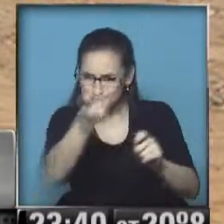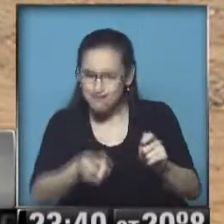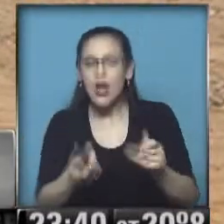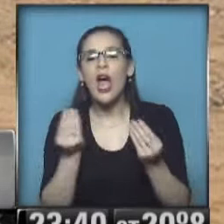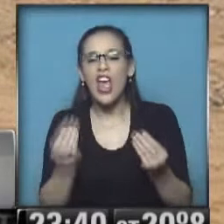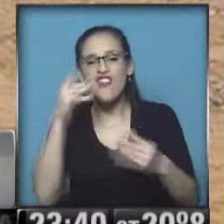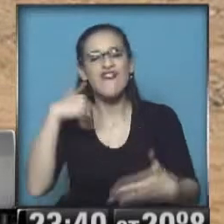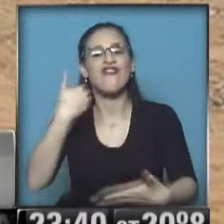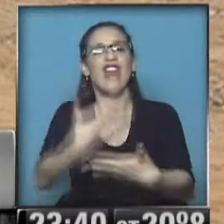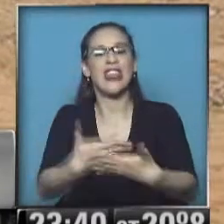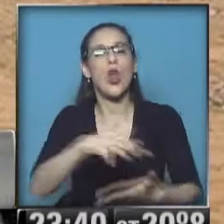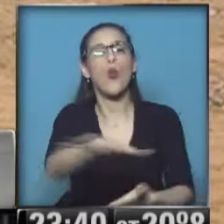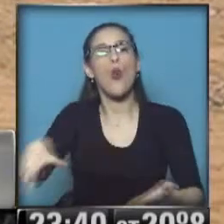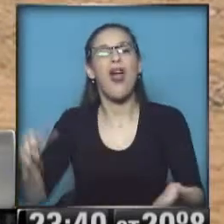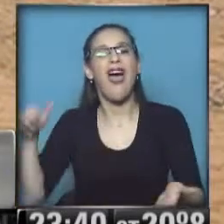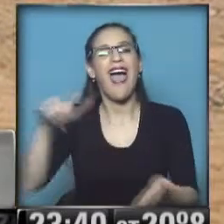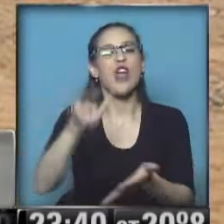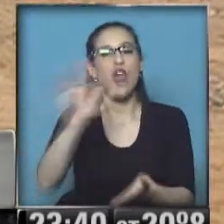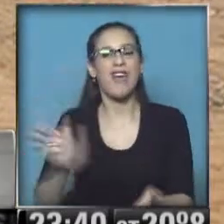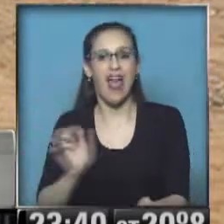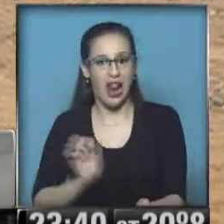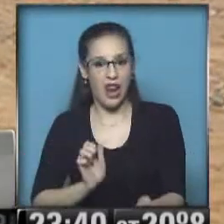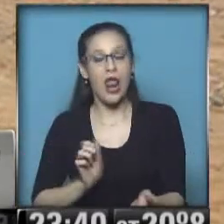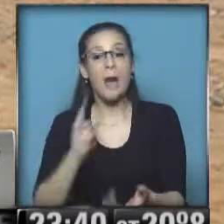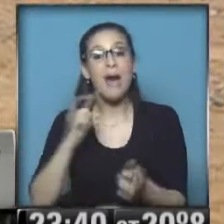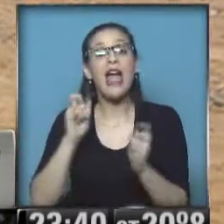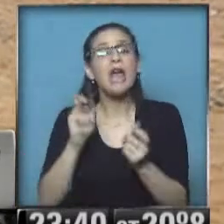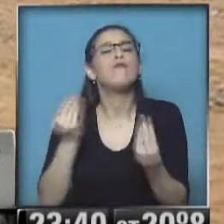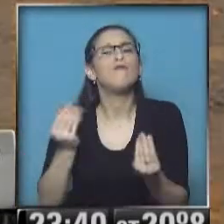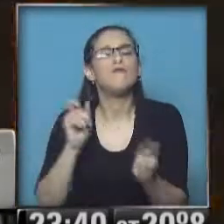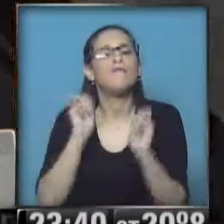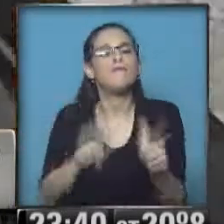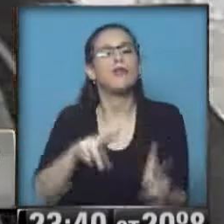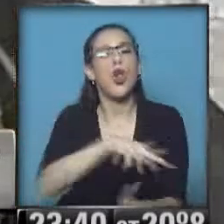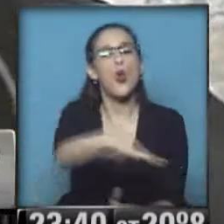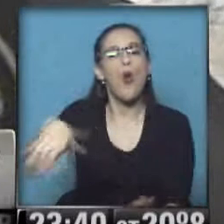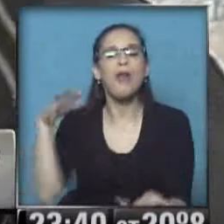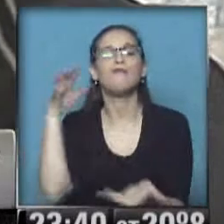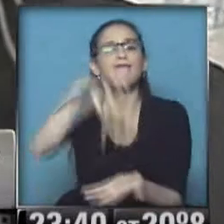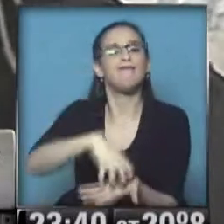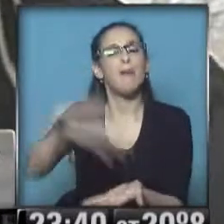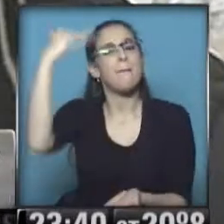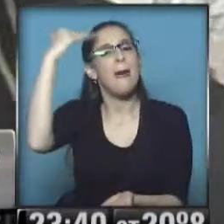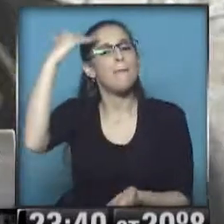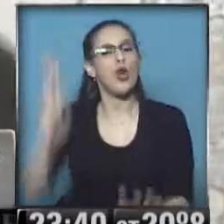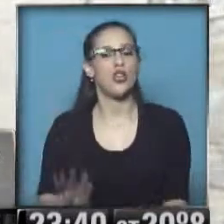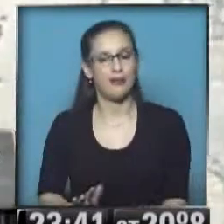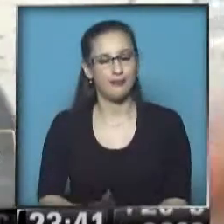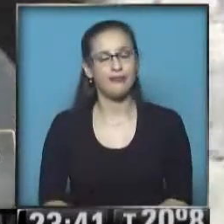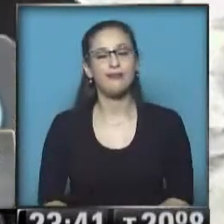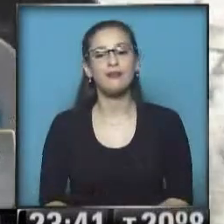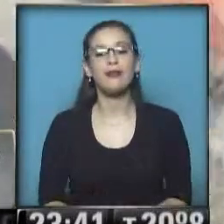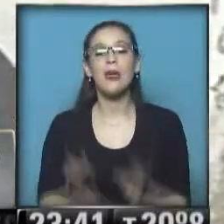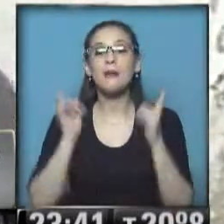aeronaval Almirante Sar, para señalizar el lugar como sitio de la memoria. Estamos donde era la celda de mi hermano y